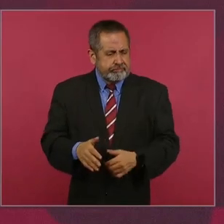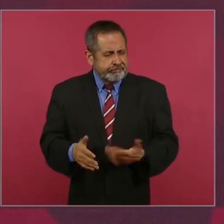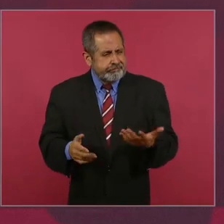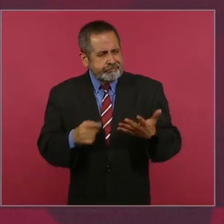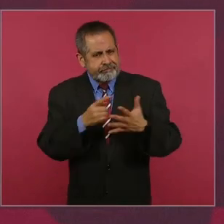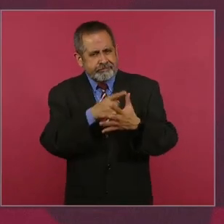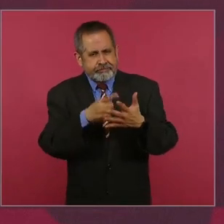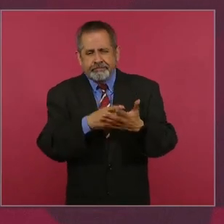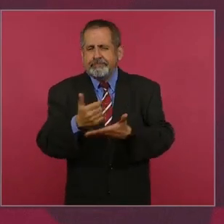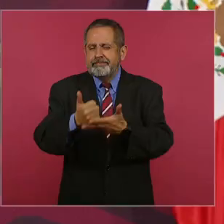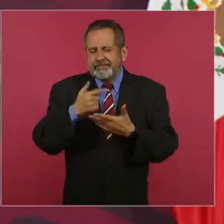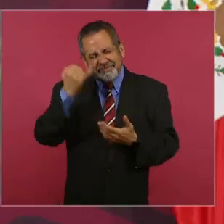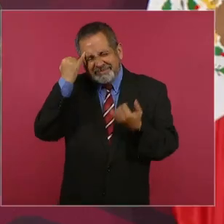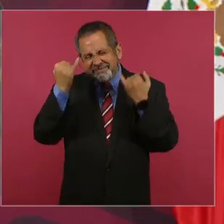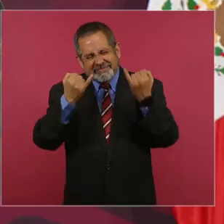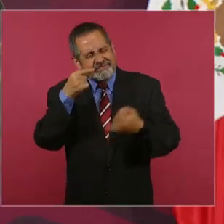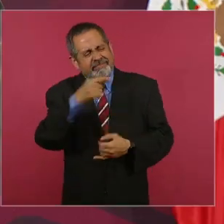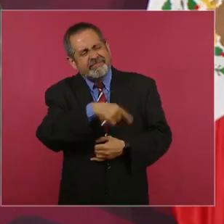ayúdenme